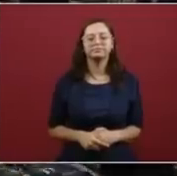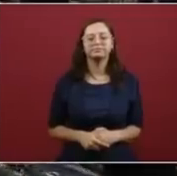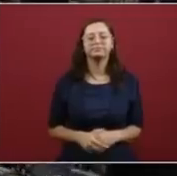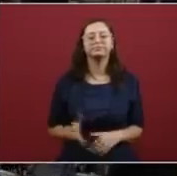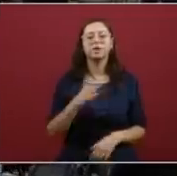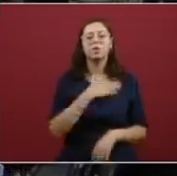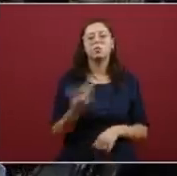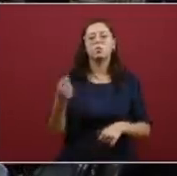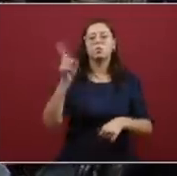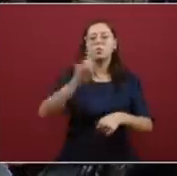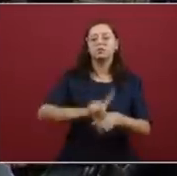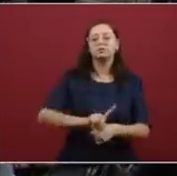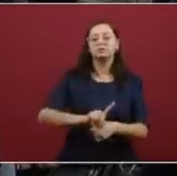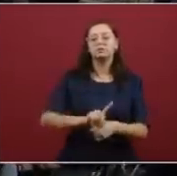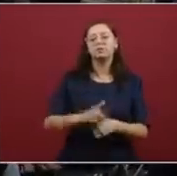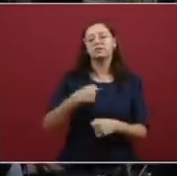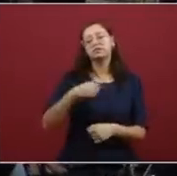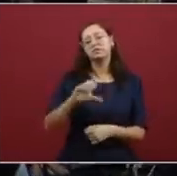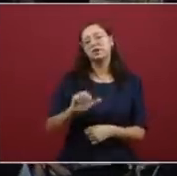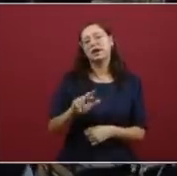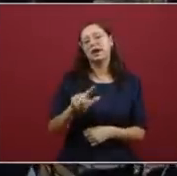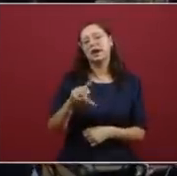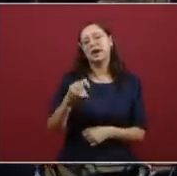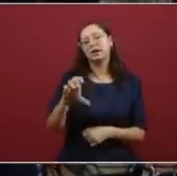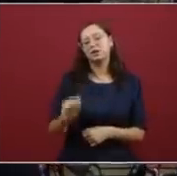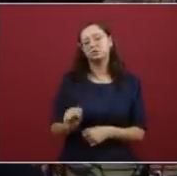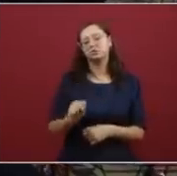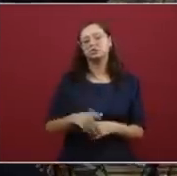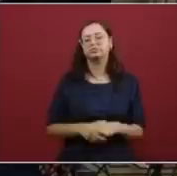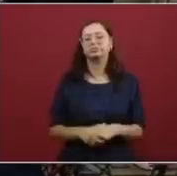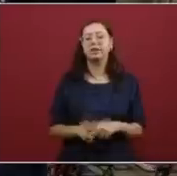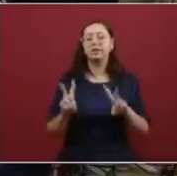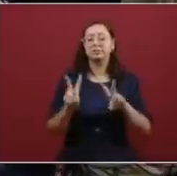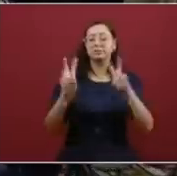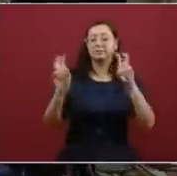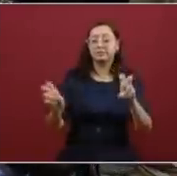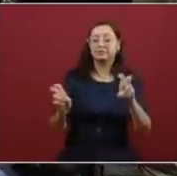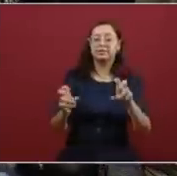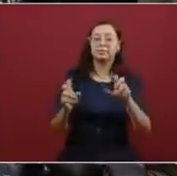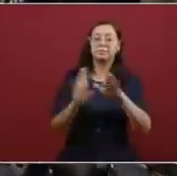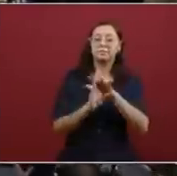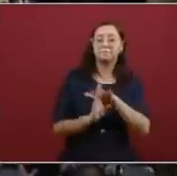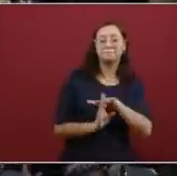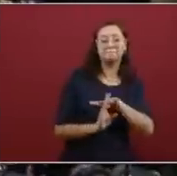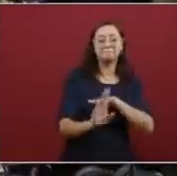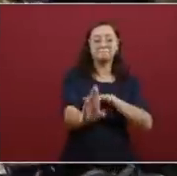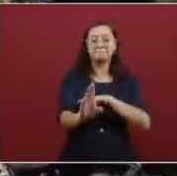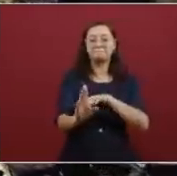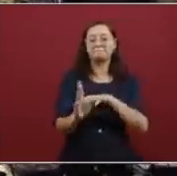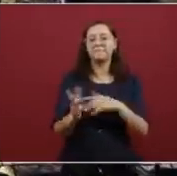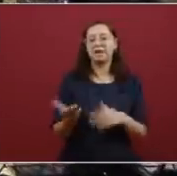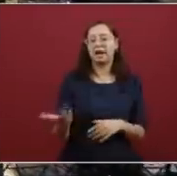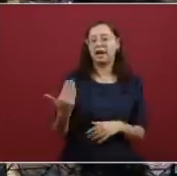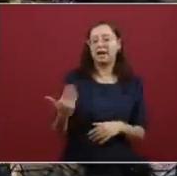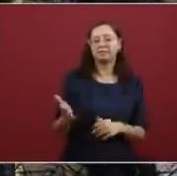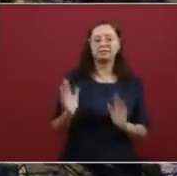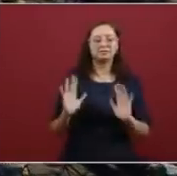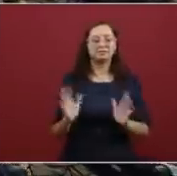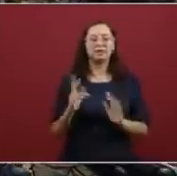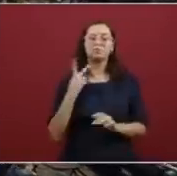Buenos días, señor presidente. Carlos Montesinos, de La Hoguera. Justamente hablando del tema migratorio, ya nos ha explicado la nueva